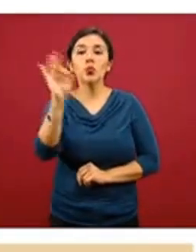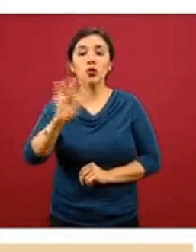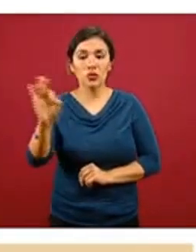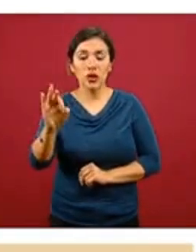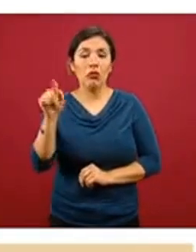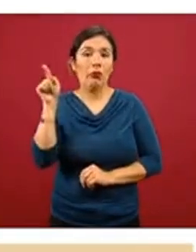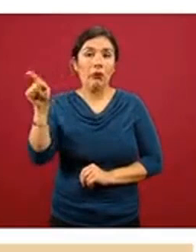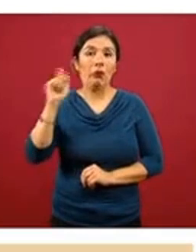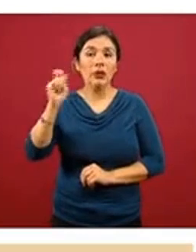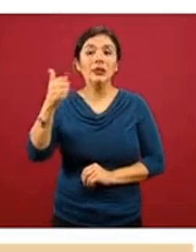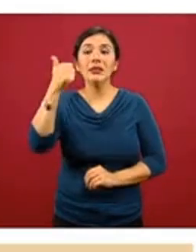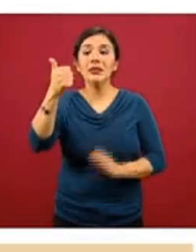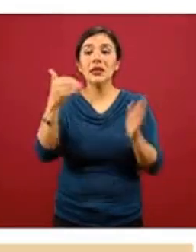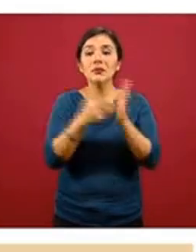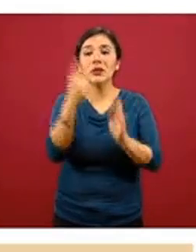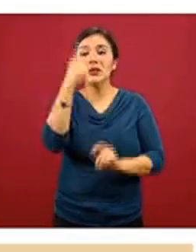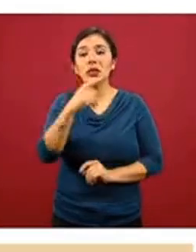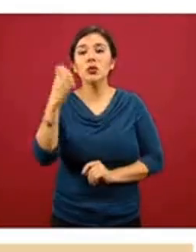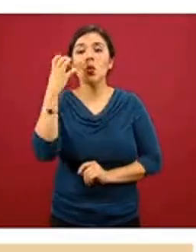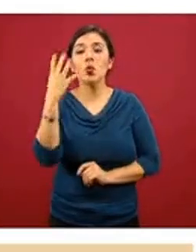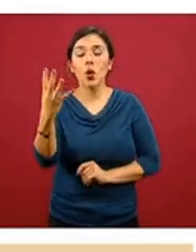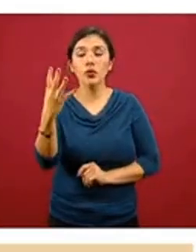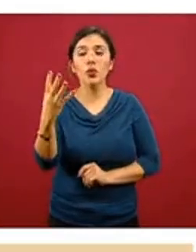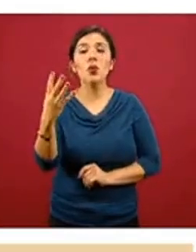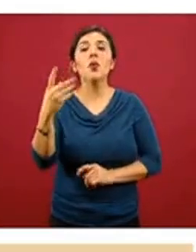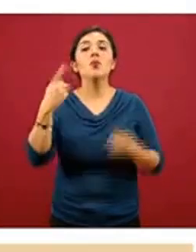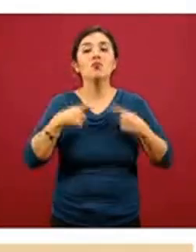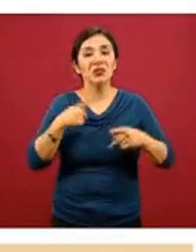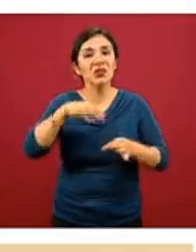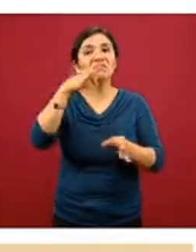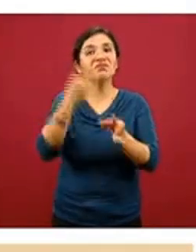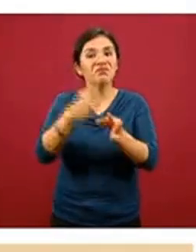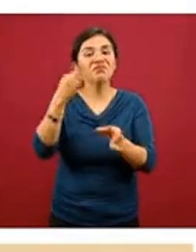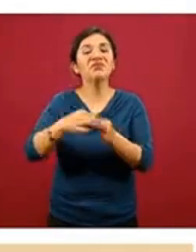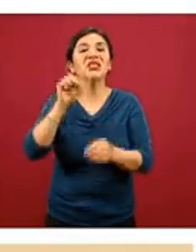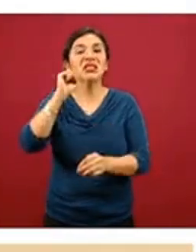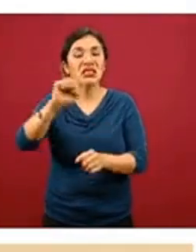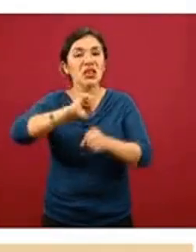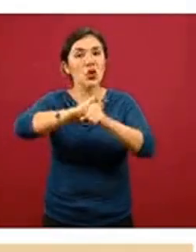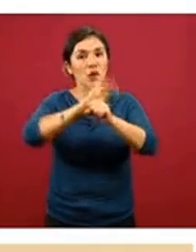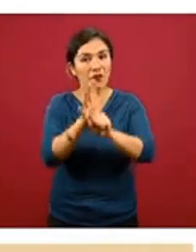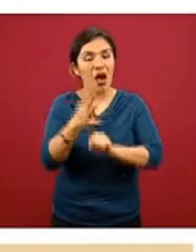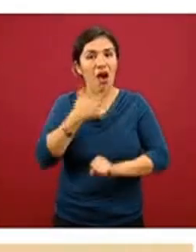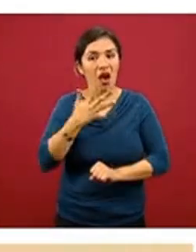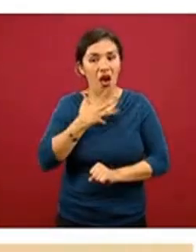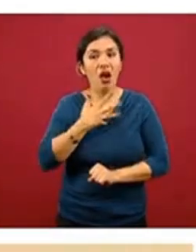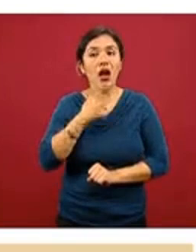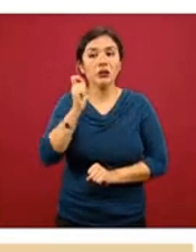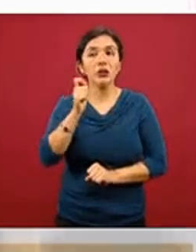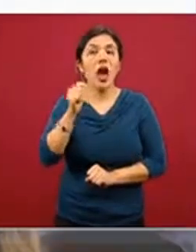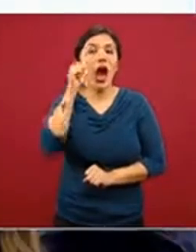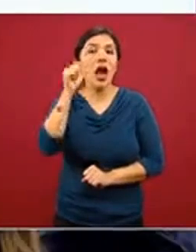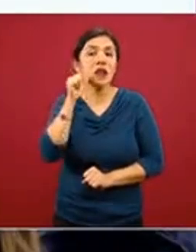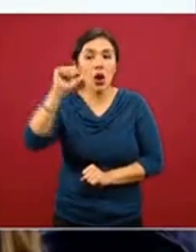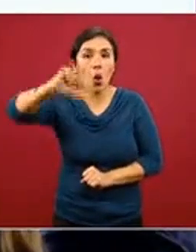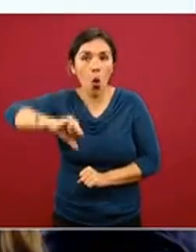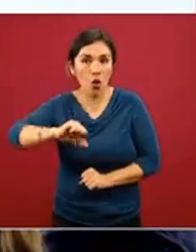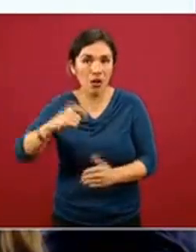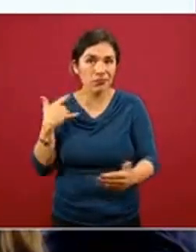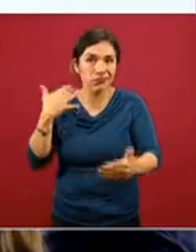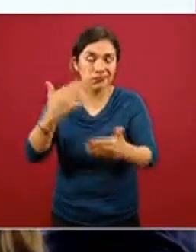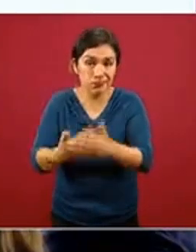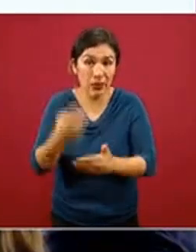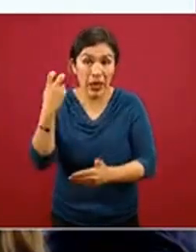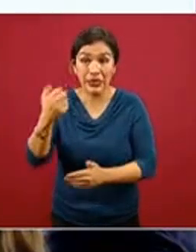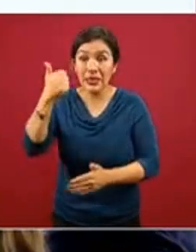3.1%, que representó 6.104 casos confirmados, fue el incremento de las últimas 24 horas. Siempre